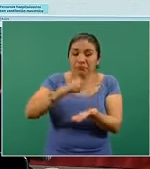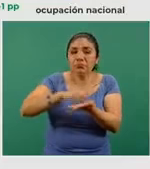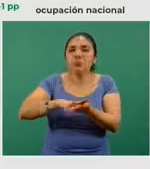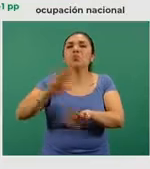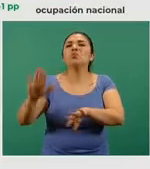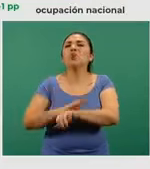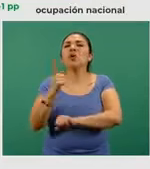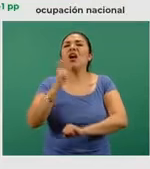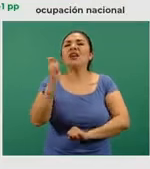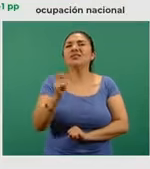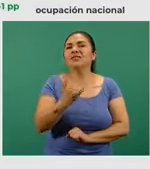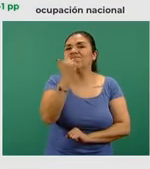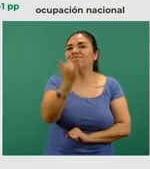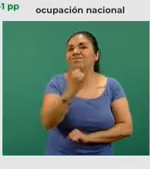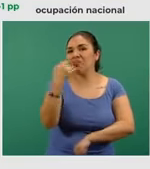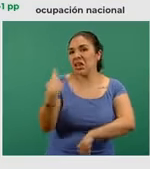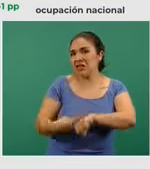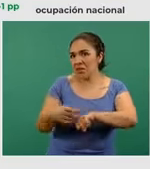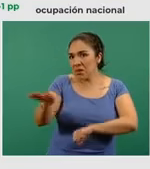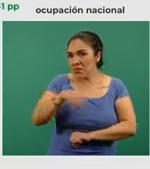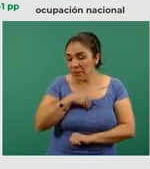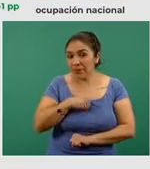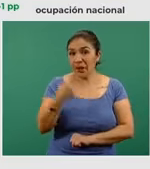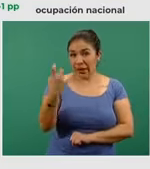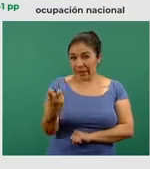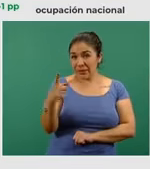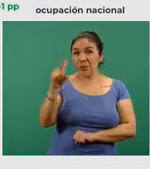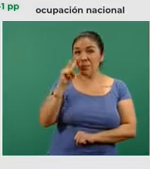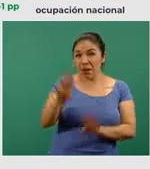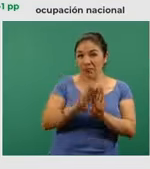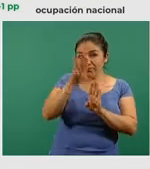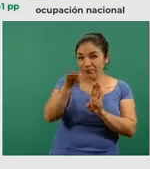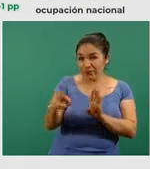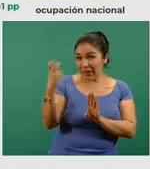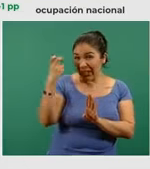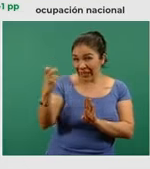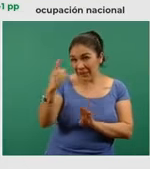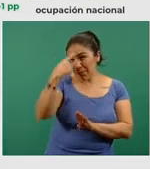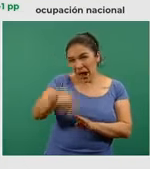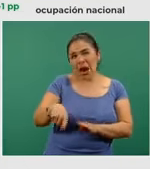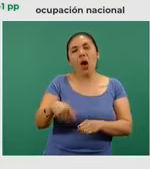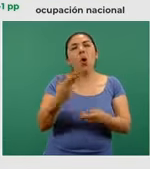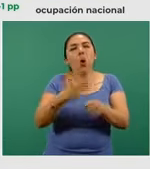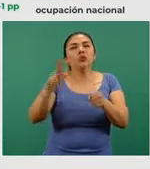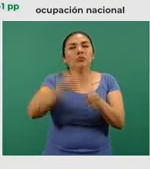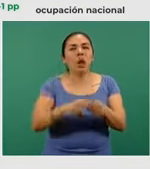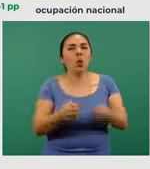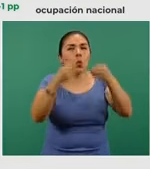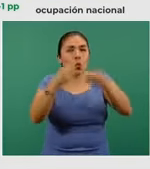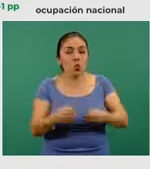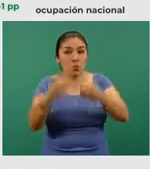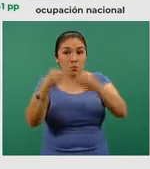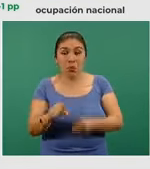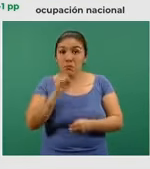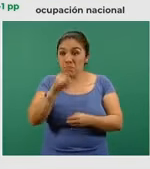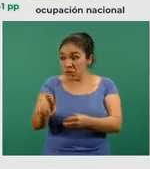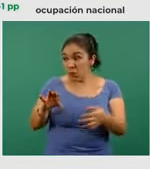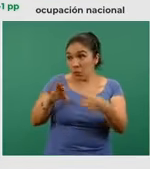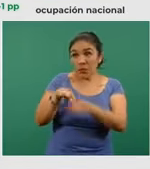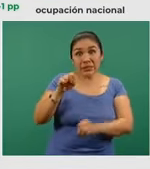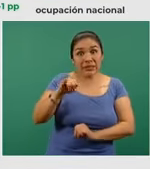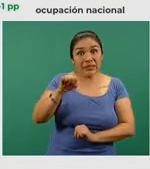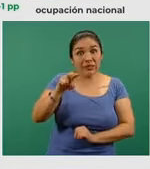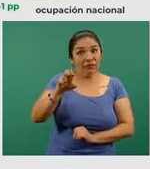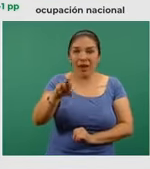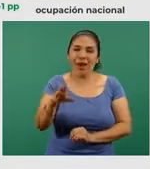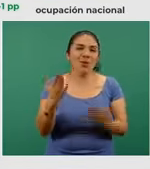de la enfermedad. Esta curva que vemos aquí, donde sacamos la ocupación hospitalaria todos los días, no está basada en el CISBER, está